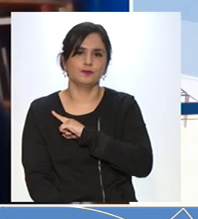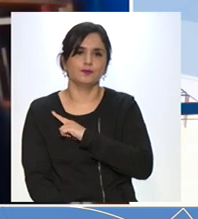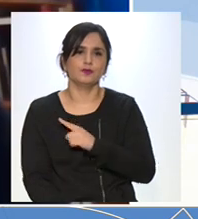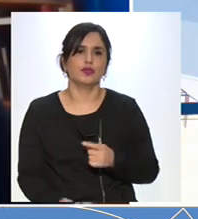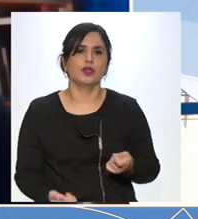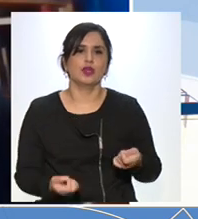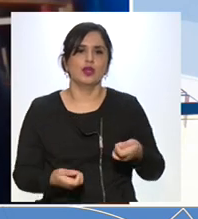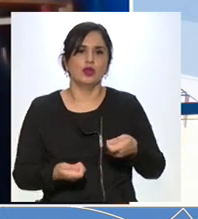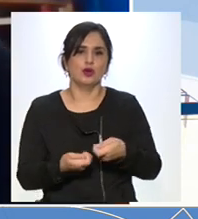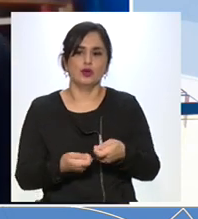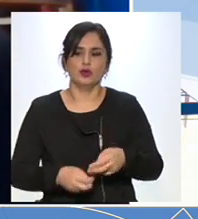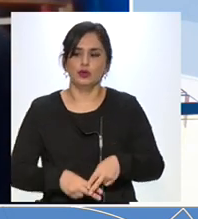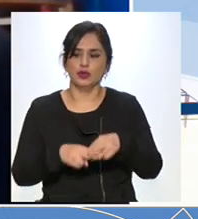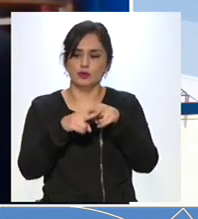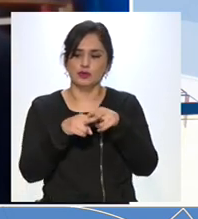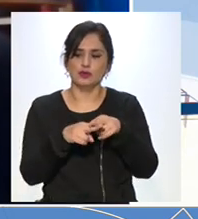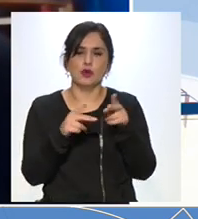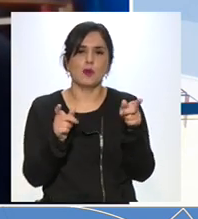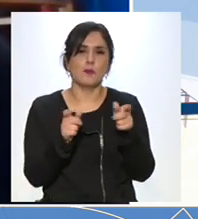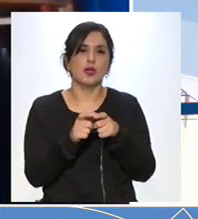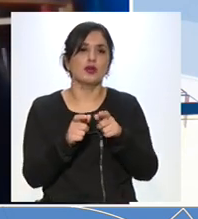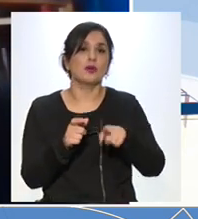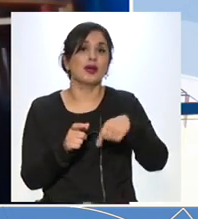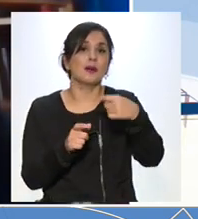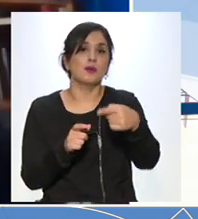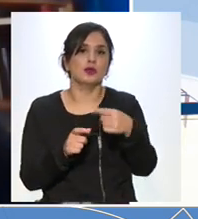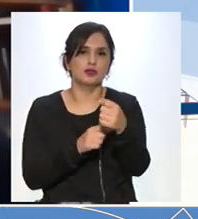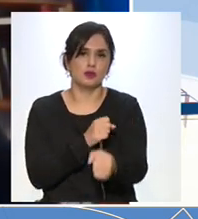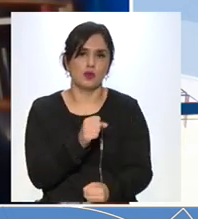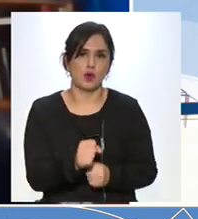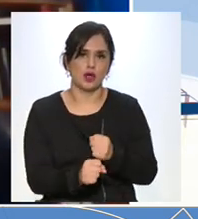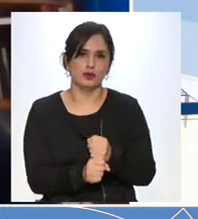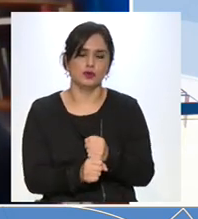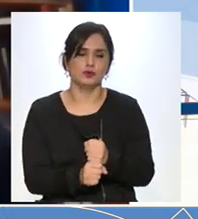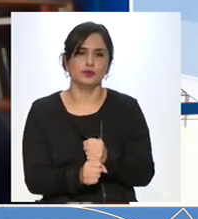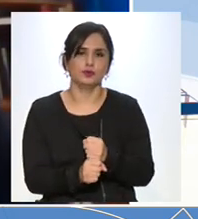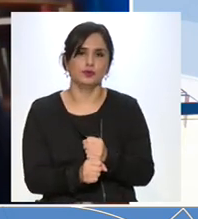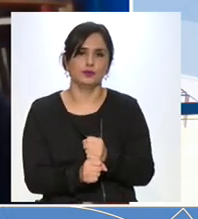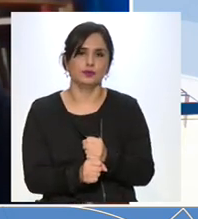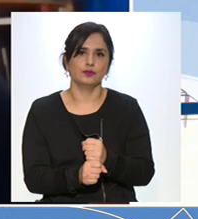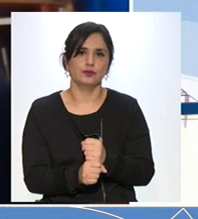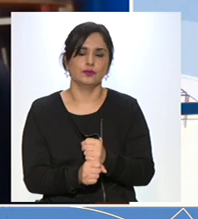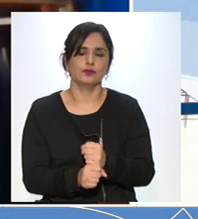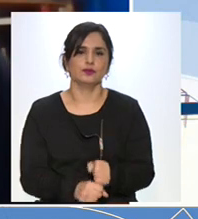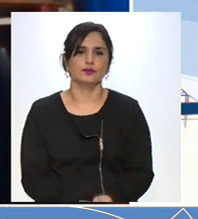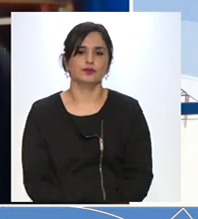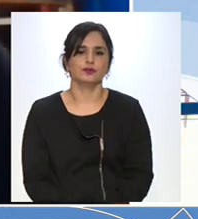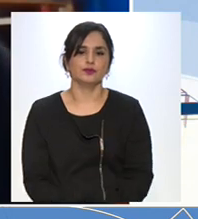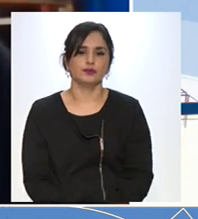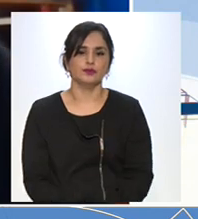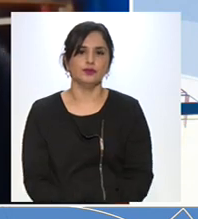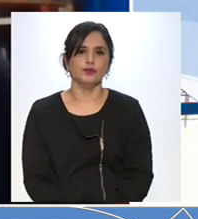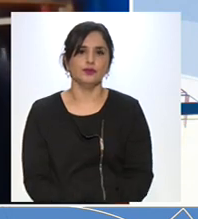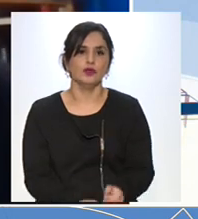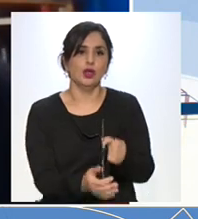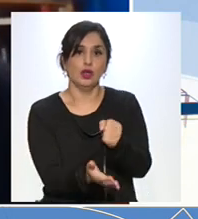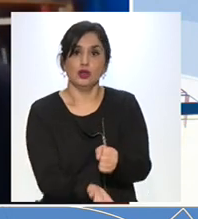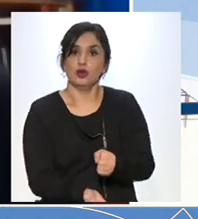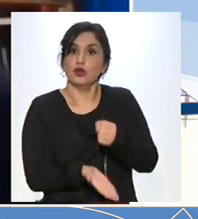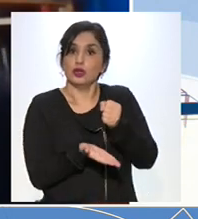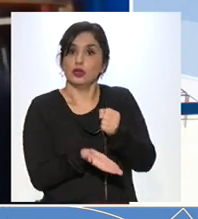con fuerte disminución el próximo año, de acuerdo a este informe. Con recursos fiscales